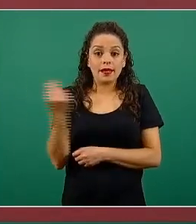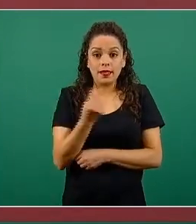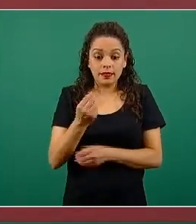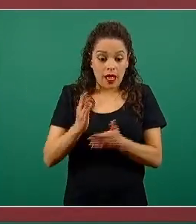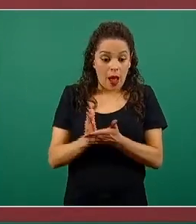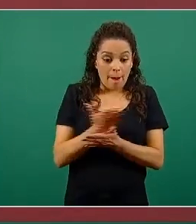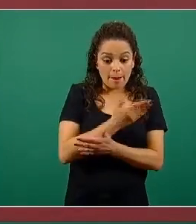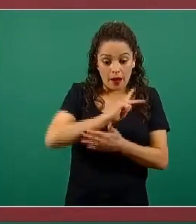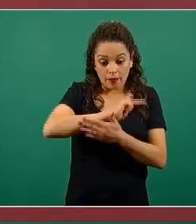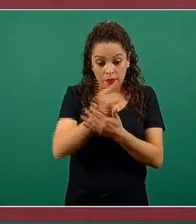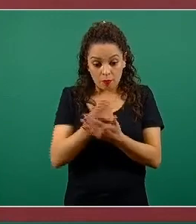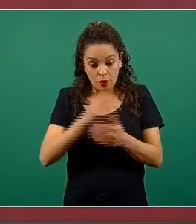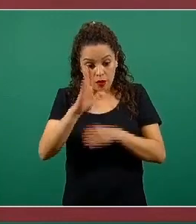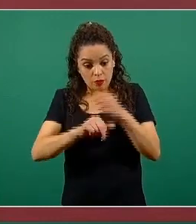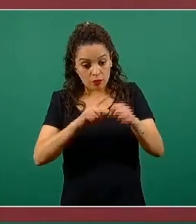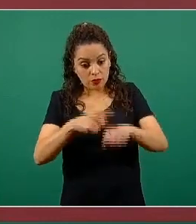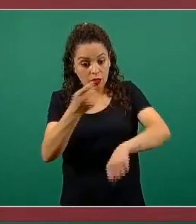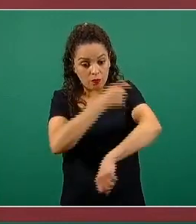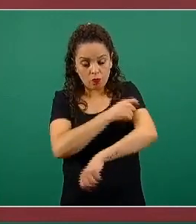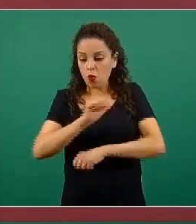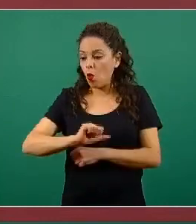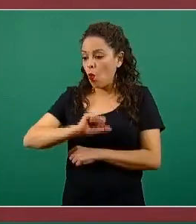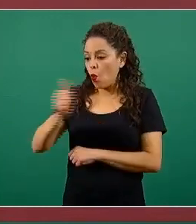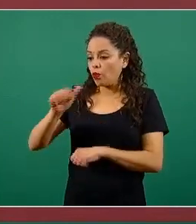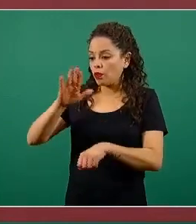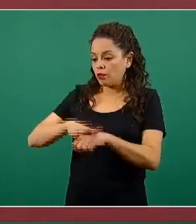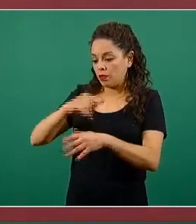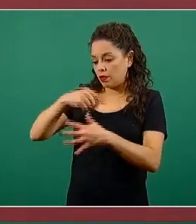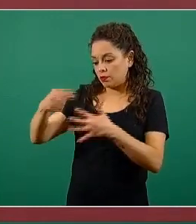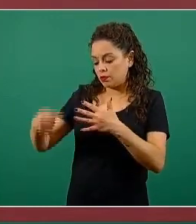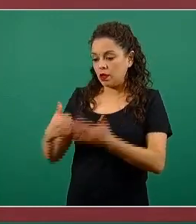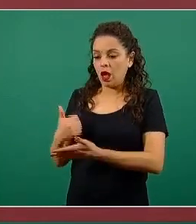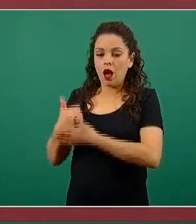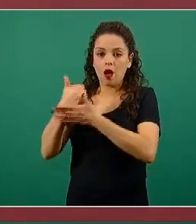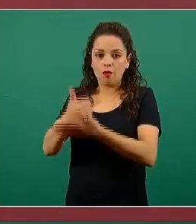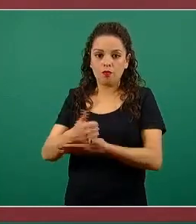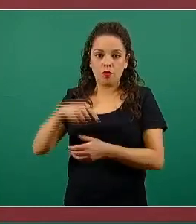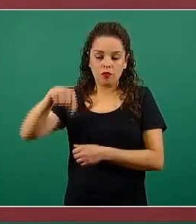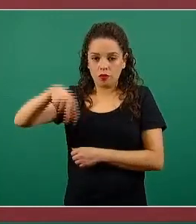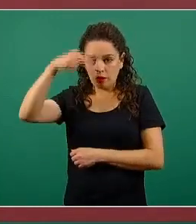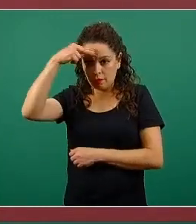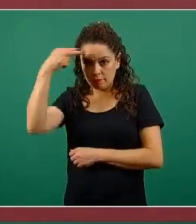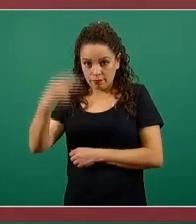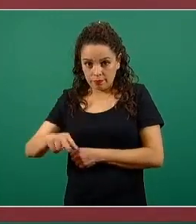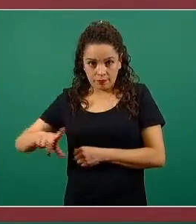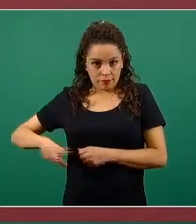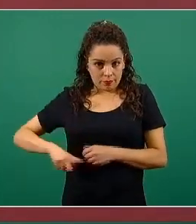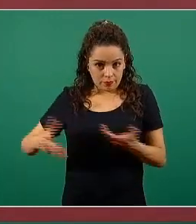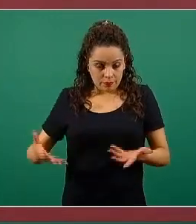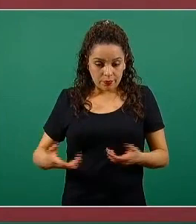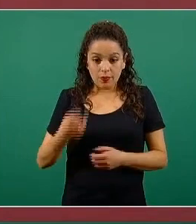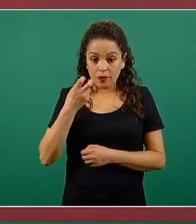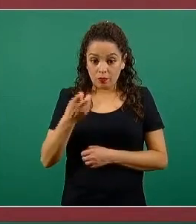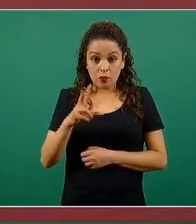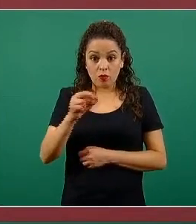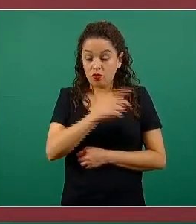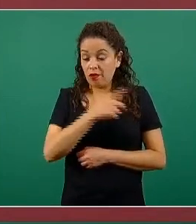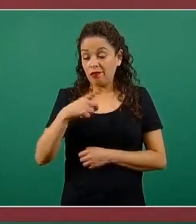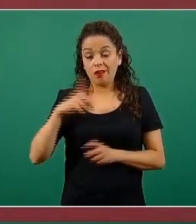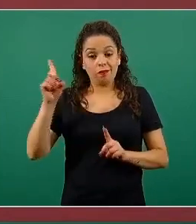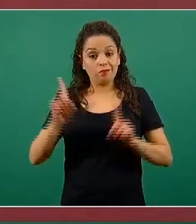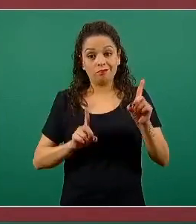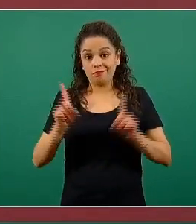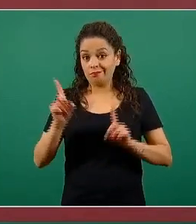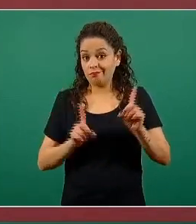Programa Nacional de Vacunación, muchos otros componentes del Estado mexicano. Entonces, que no haya duda alguna, quizá ha sido un poco de información